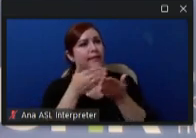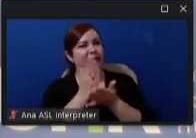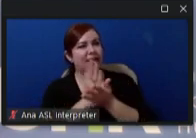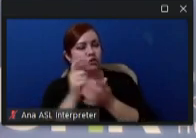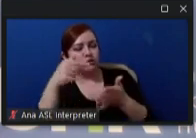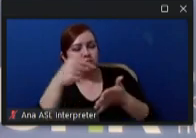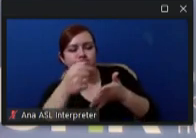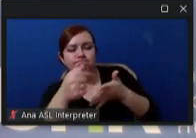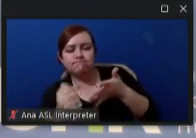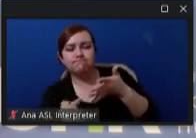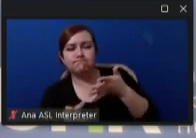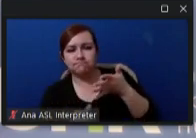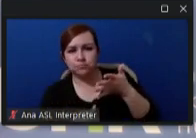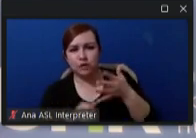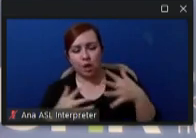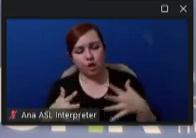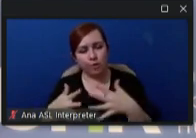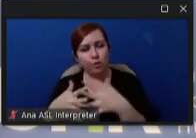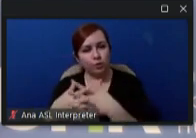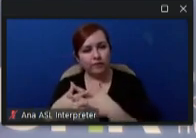sin más, quiero